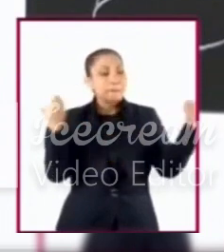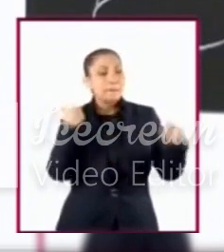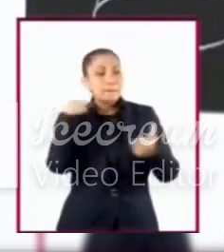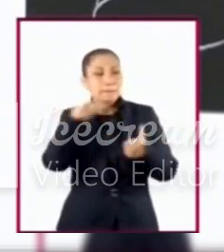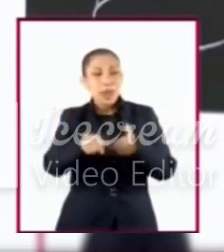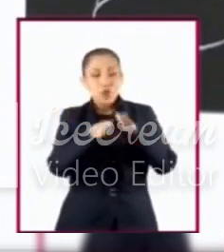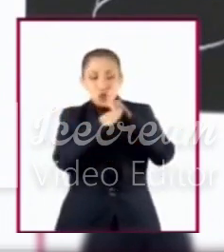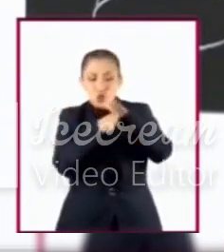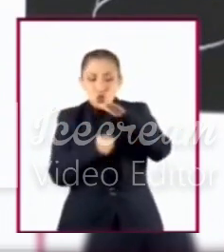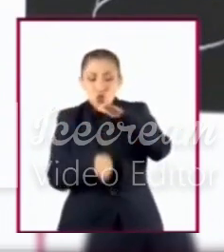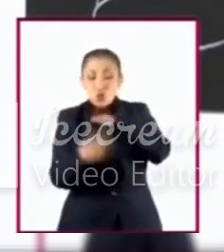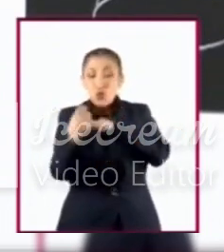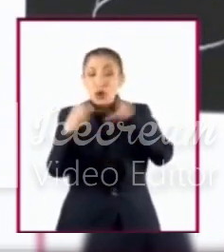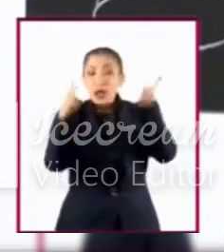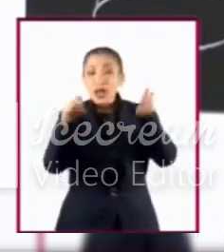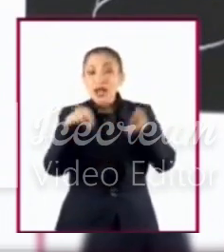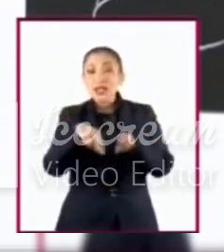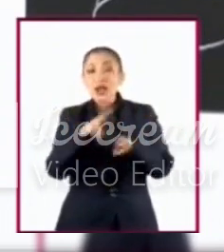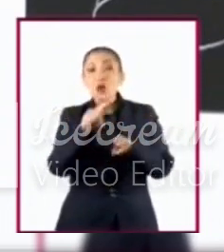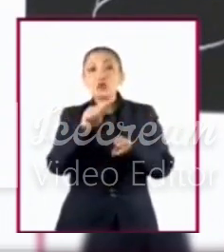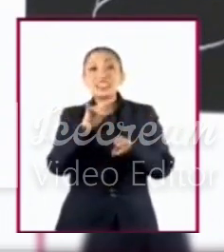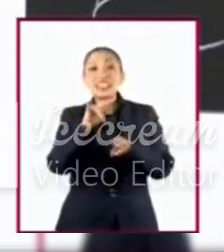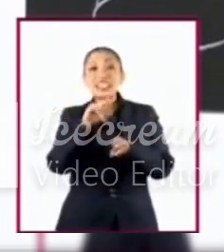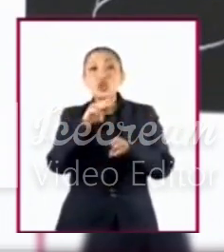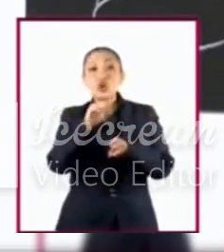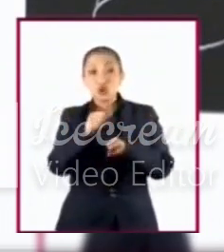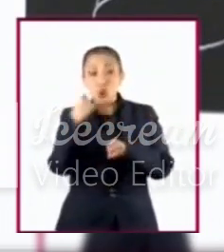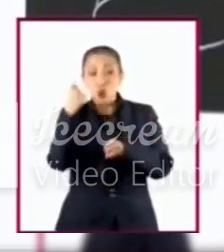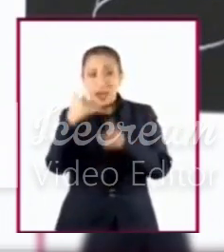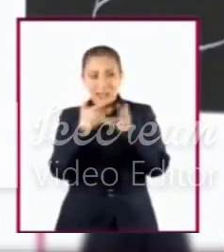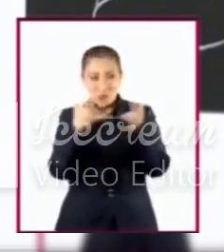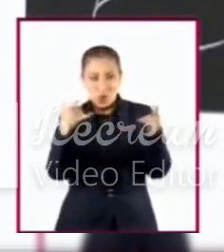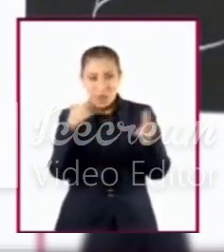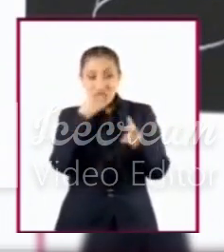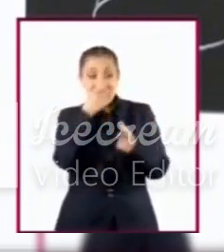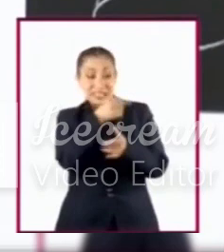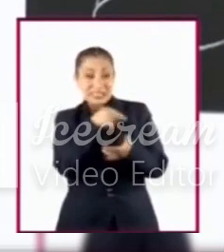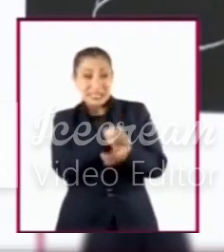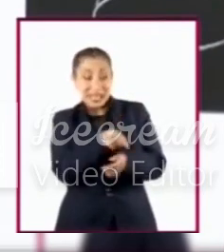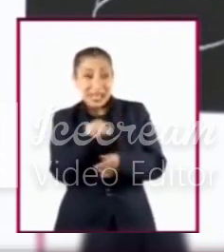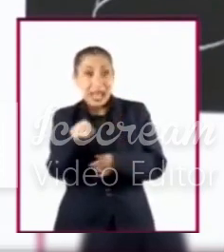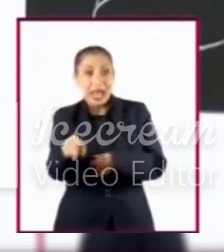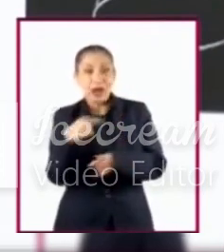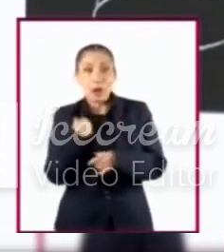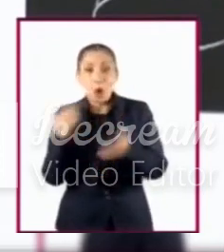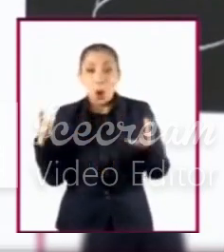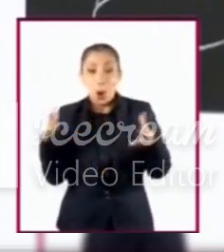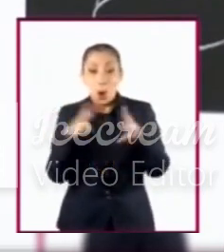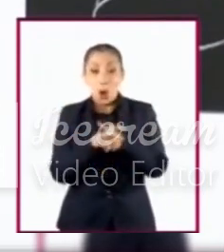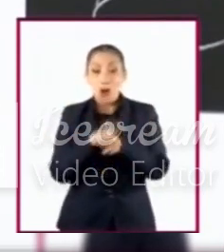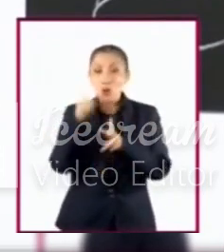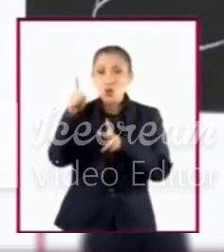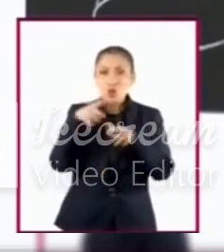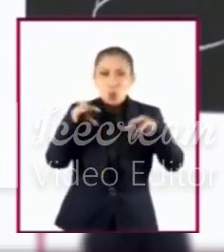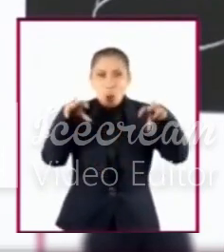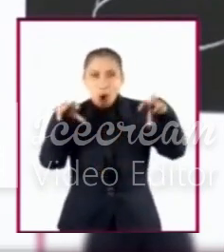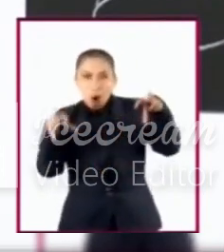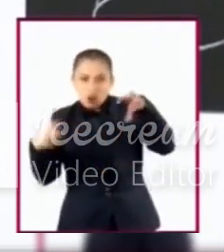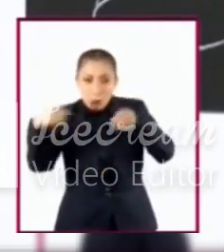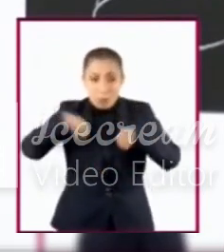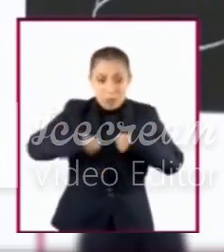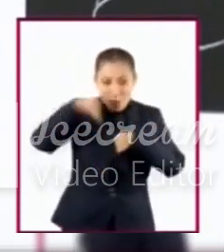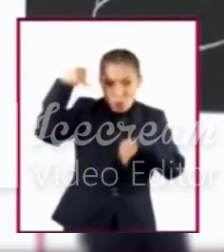del famoso submarino llamado Nautilus. En una de sus narraciones cuentan la pelea contra monstruos